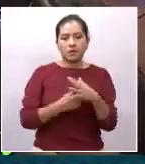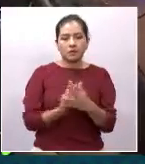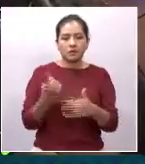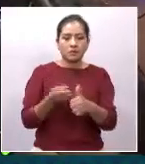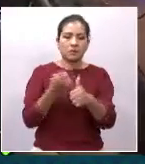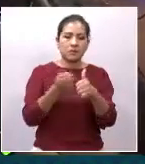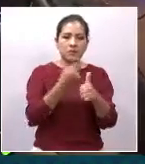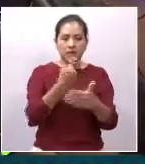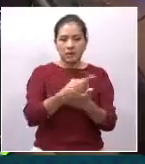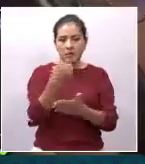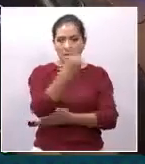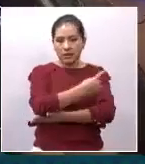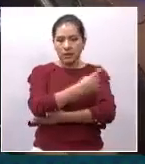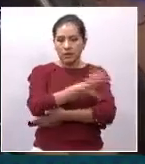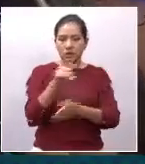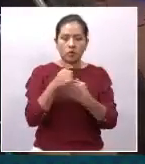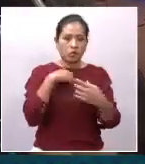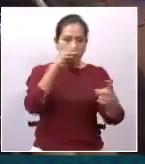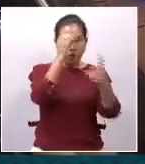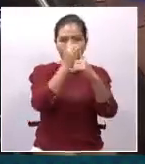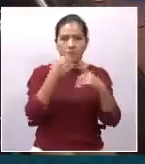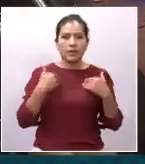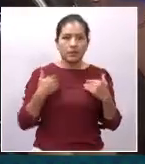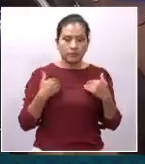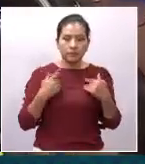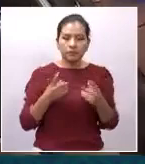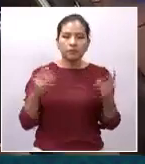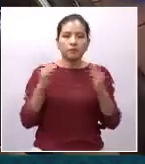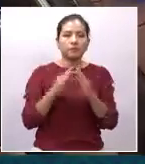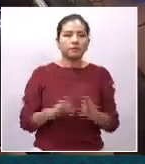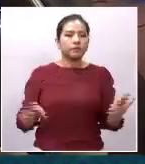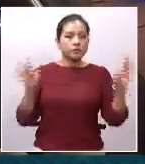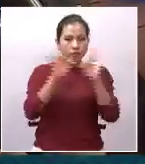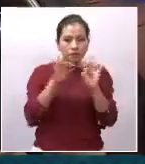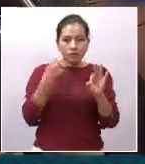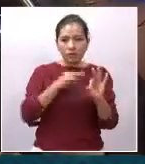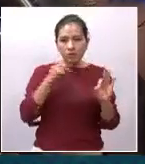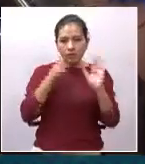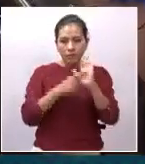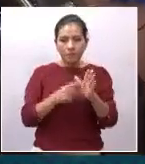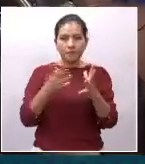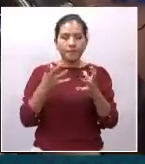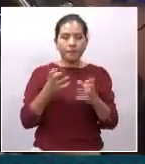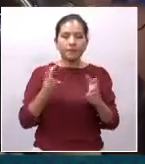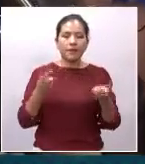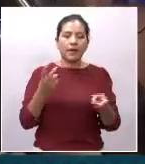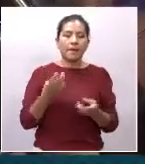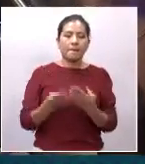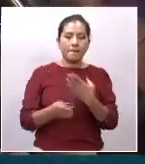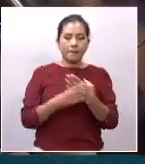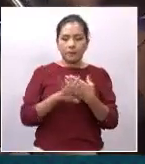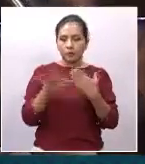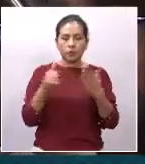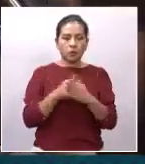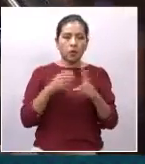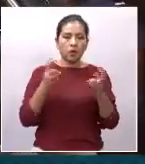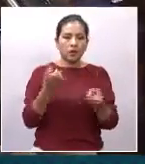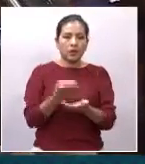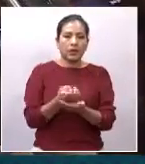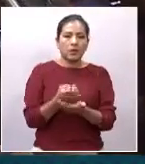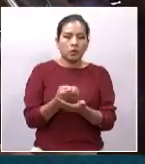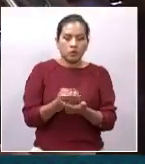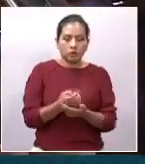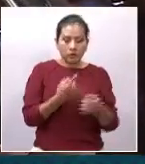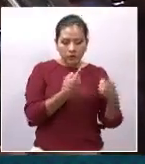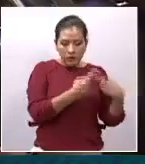y ese es el objetivo que tenemos. Porque lo más importante, les habíamos señalado, es mostrar esa economía de base ancha que nos permita tener